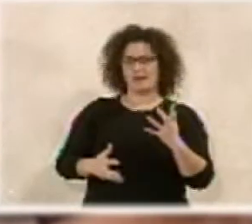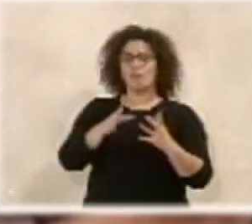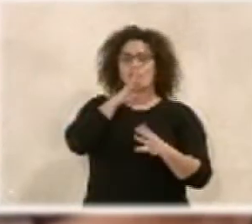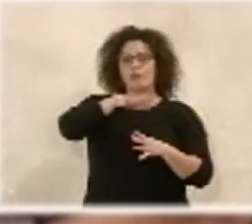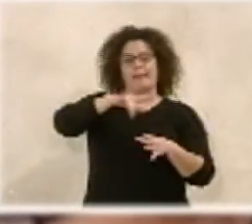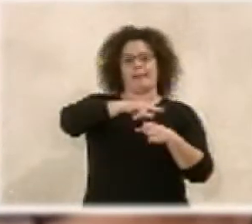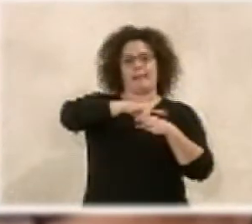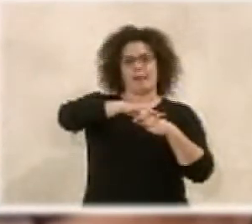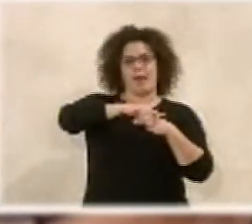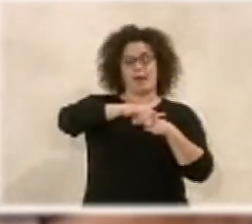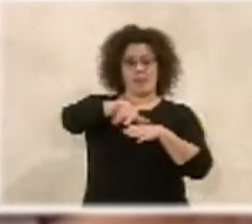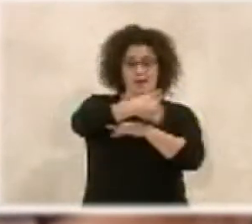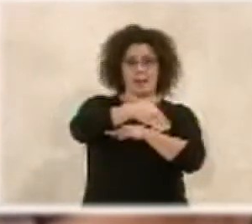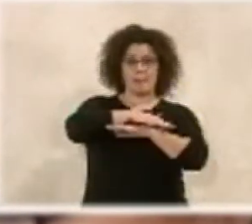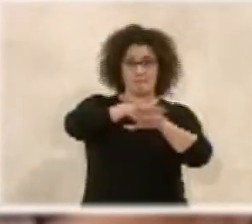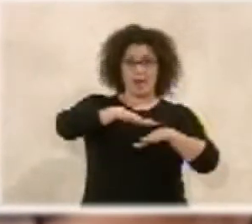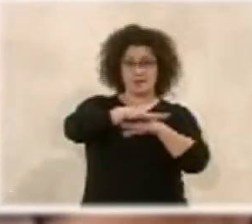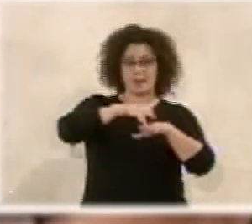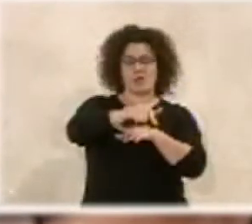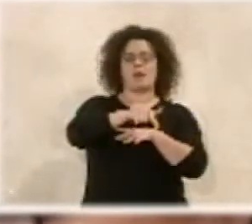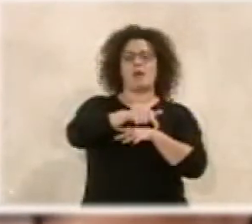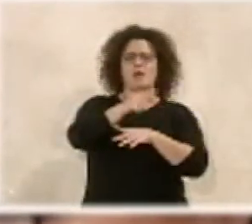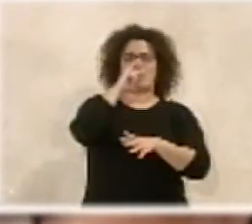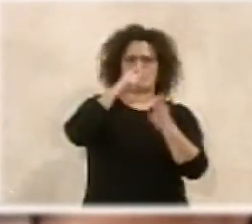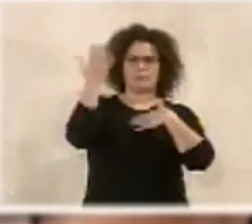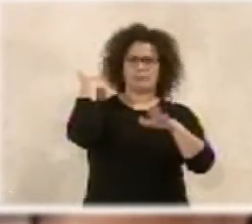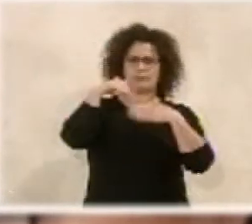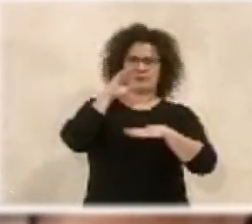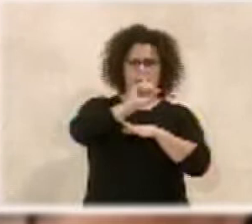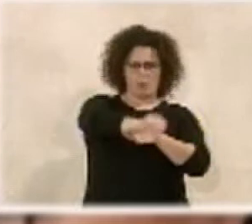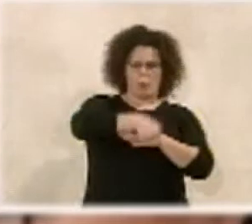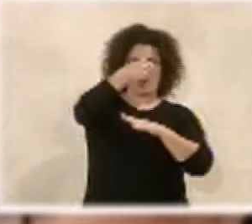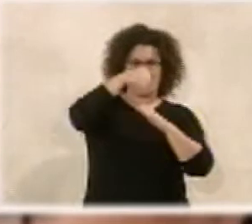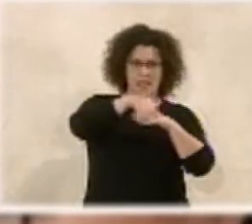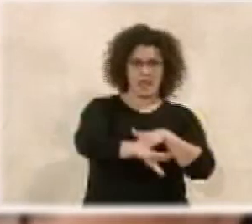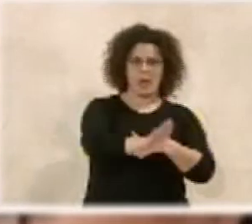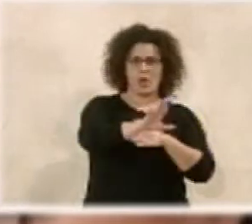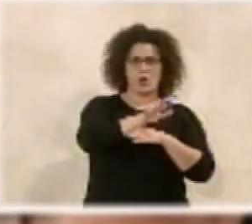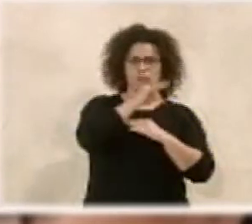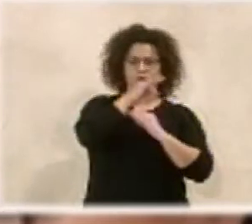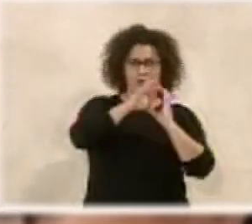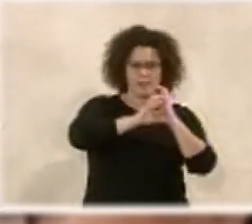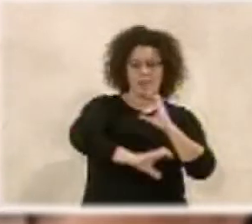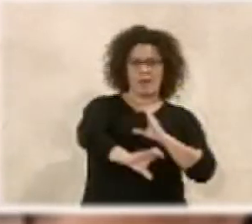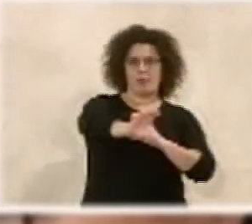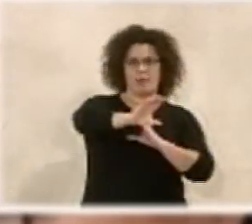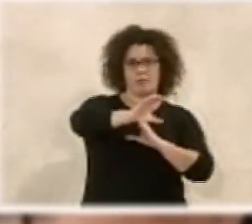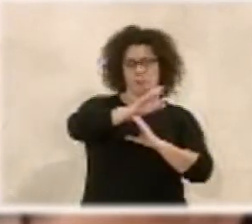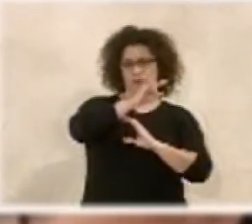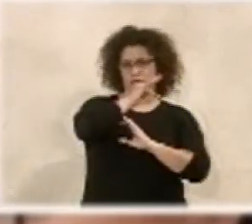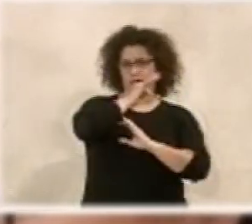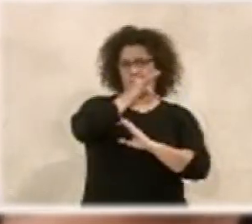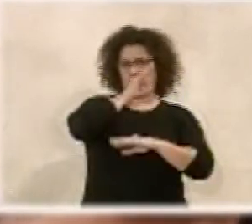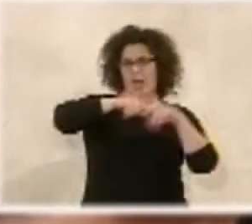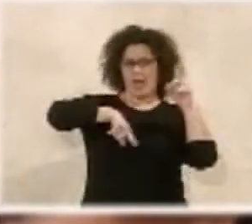Cañada. En la calle Playa hay una antigua boquera que todavía sale, evidentemente hay